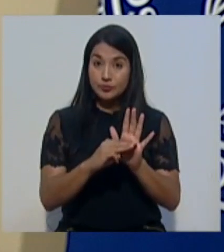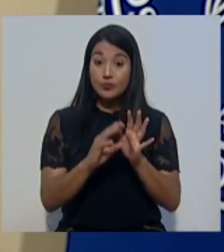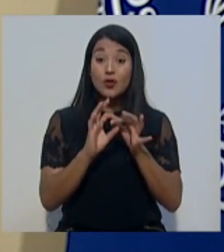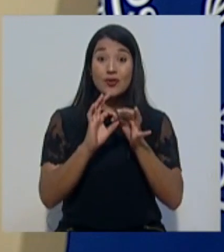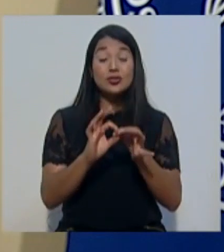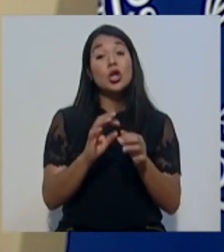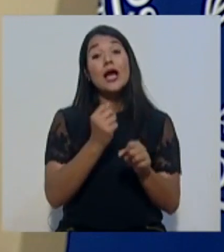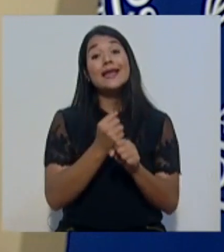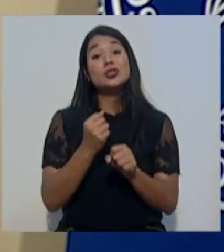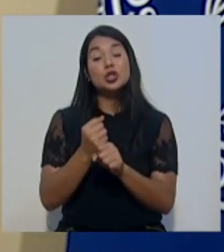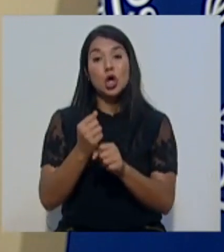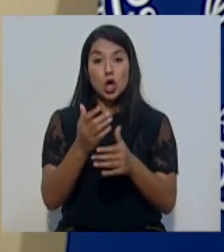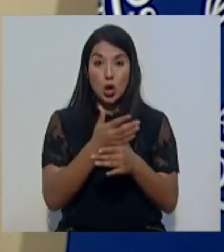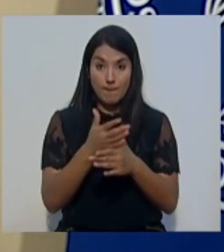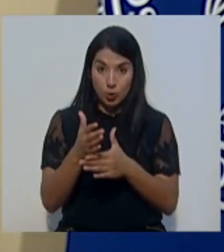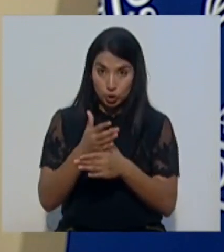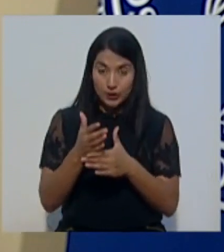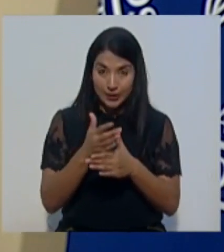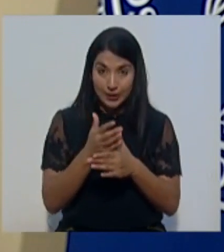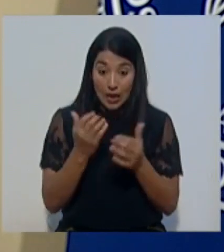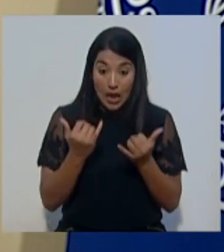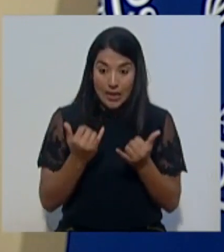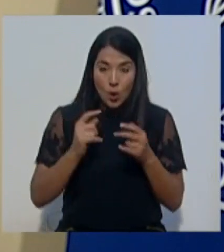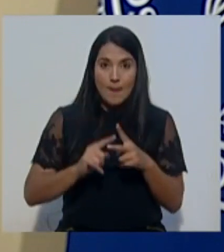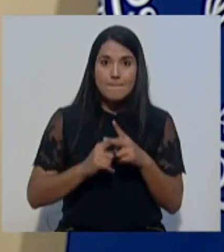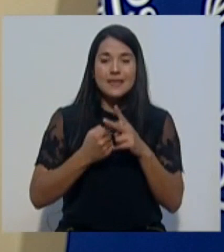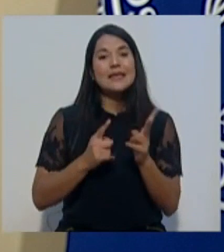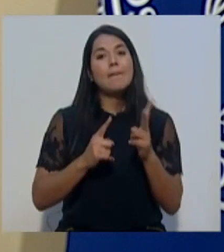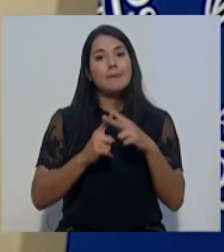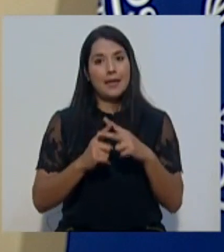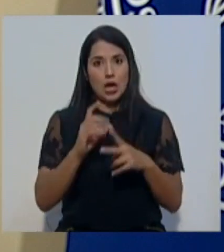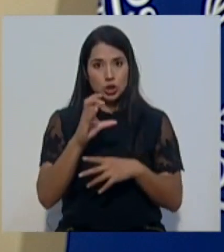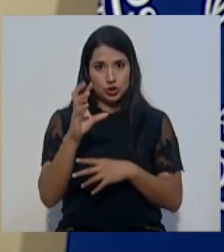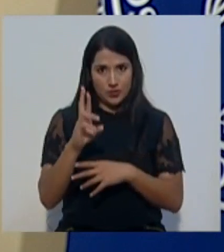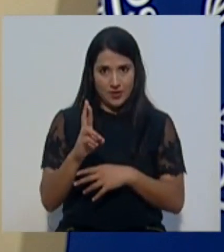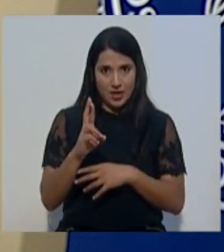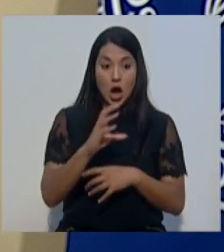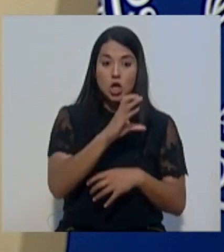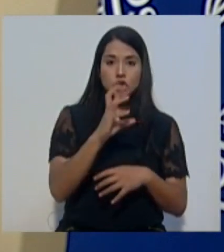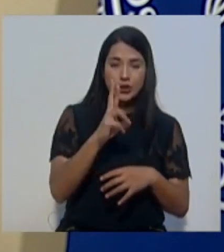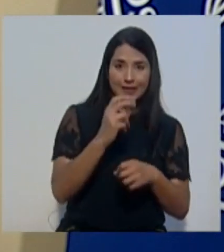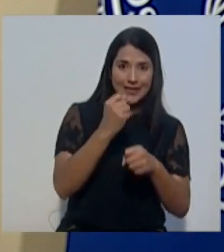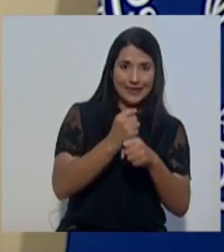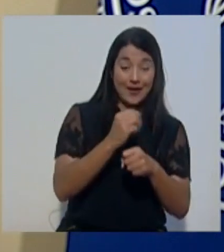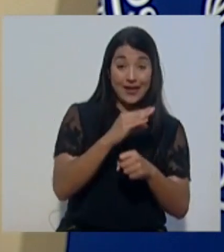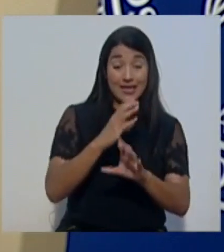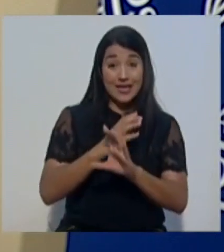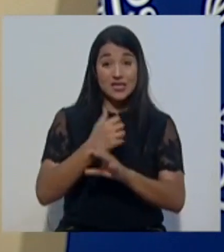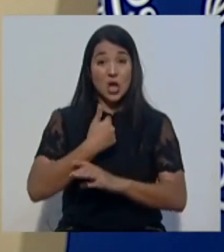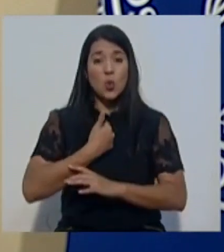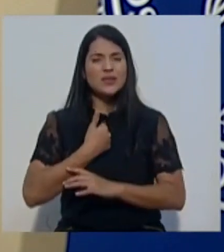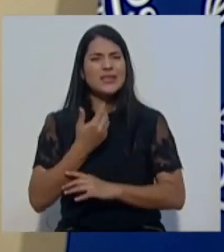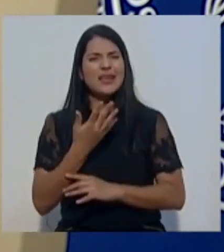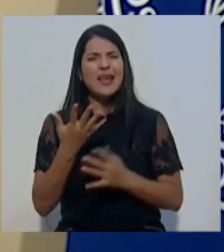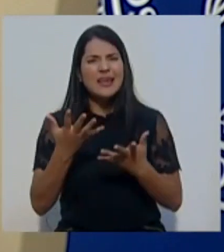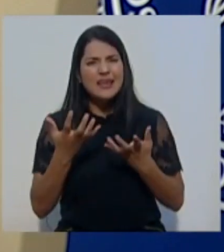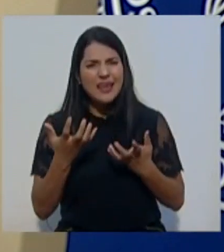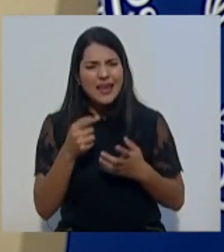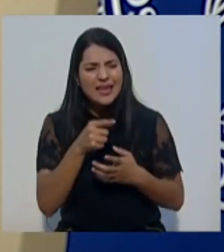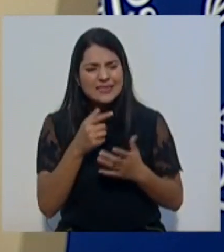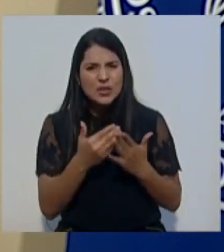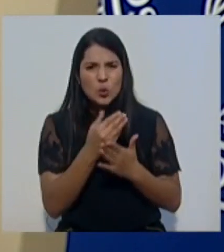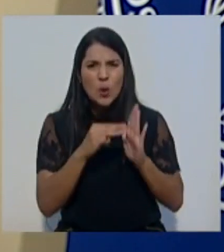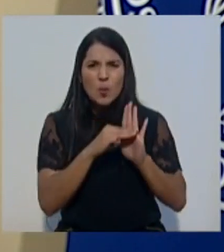gestión compartida, de que Costa Rica trabaja y se cuida, lo que busca es, aún en esos niveles, es que la gente asuma